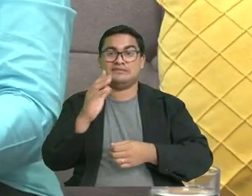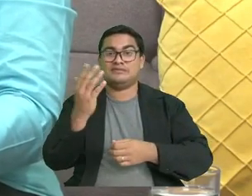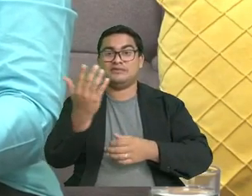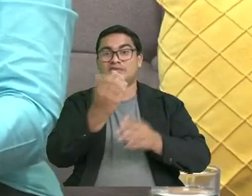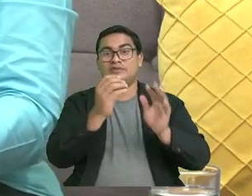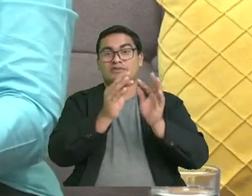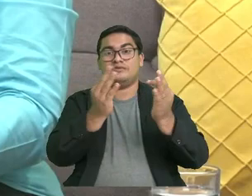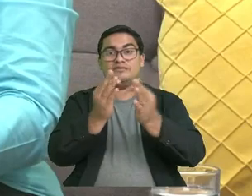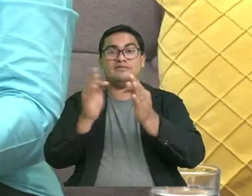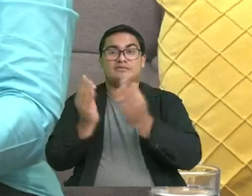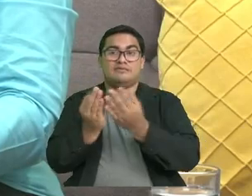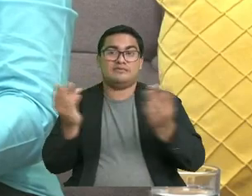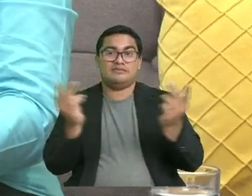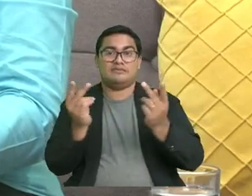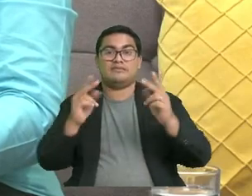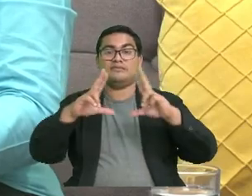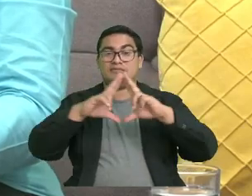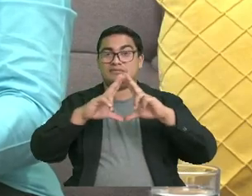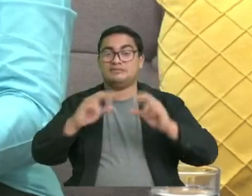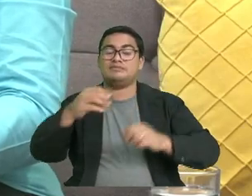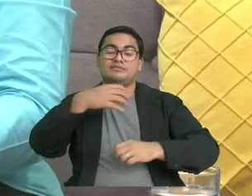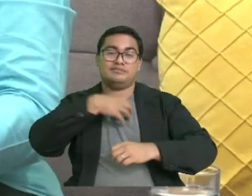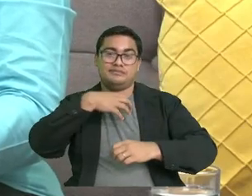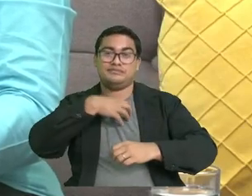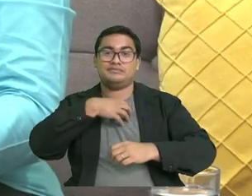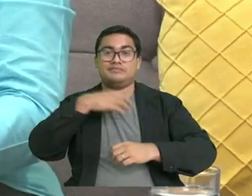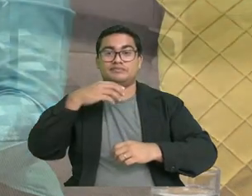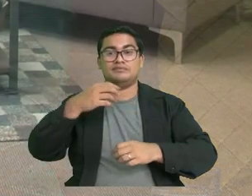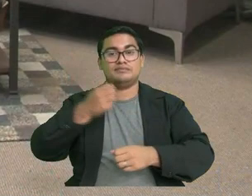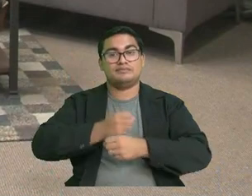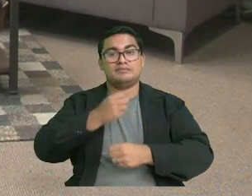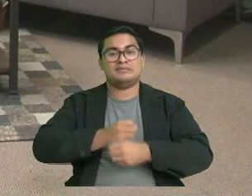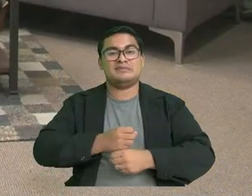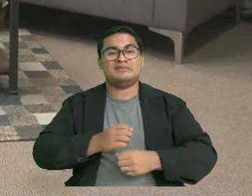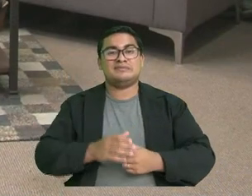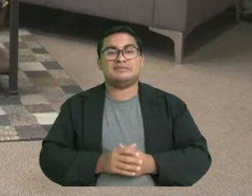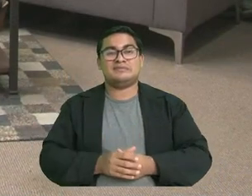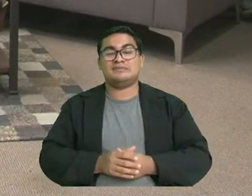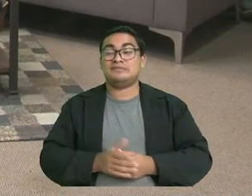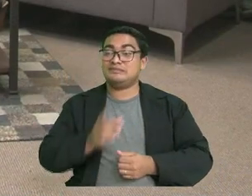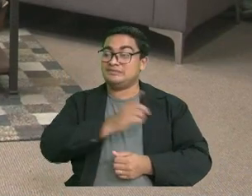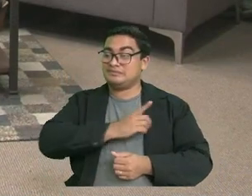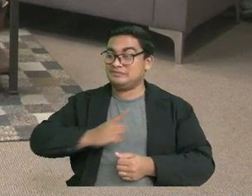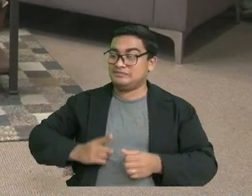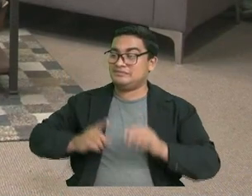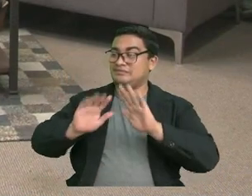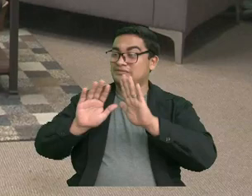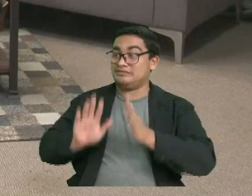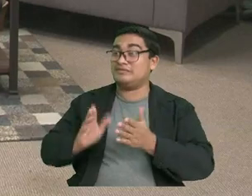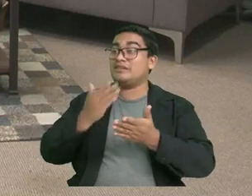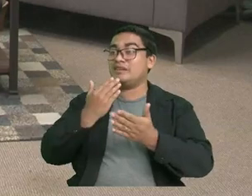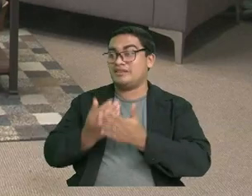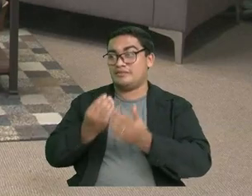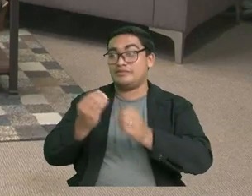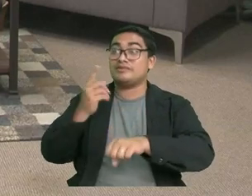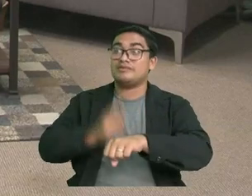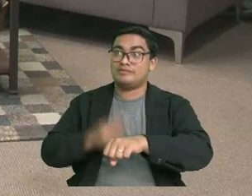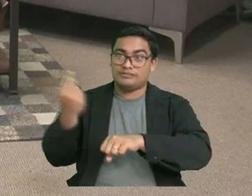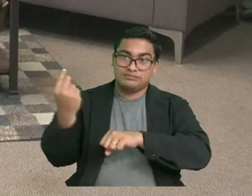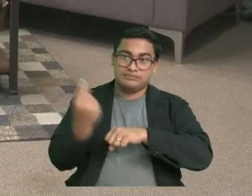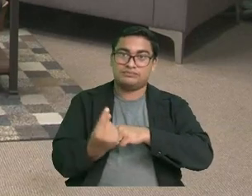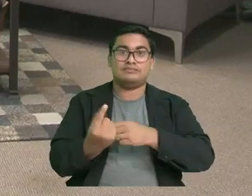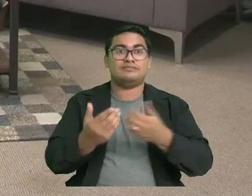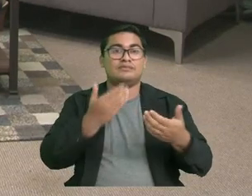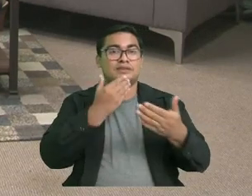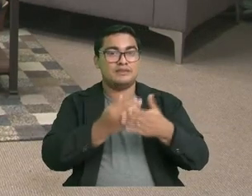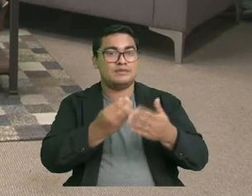las familias nicaragüenses, que es la razón de ser de nuestro trabajo. Claro que sí, diputada. Muchísimas gracias por su tiempo. Muchísimas gracias